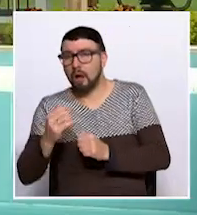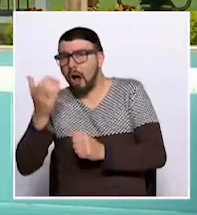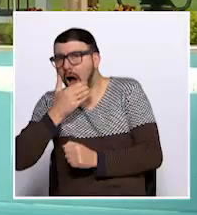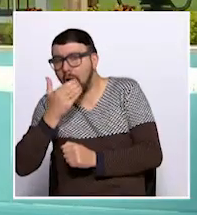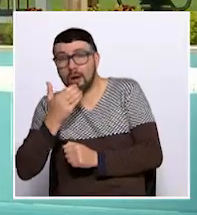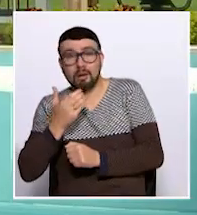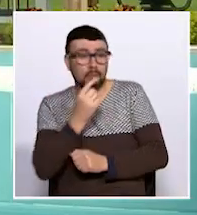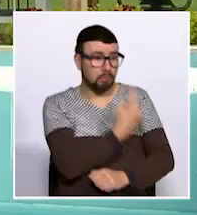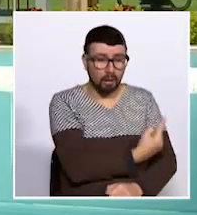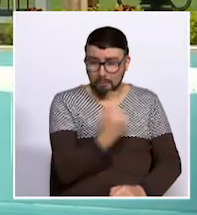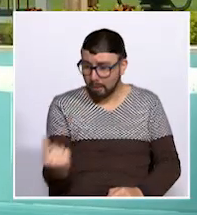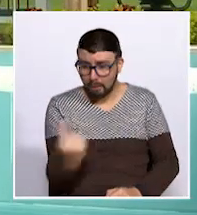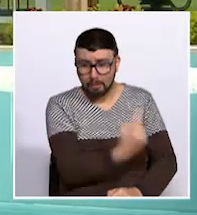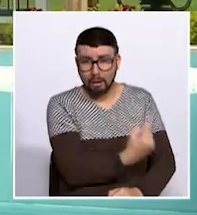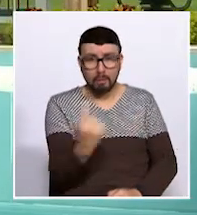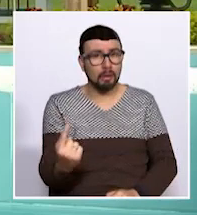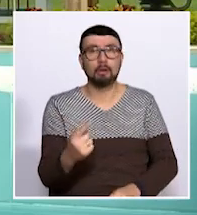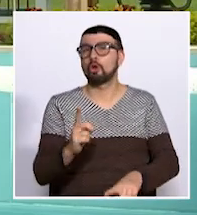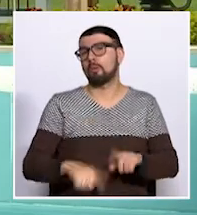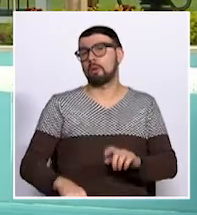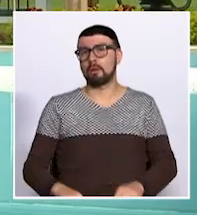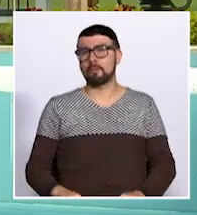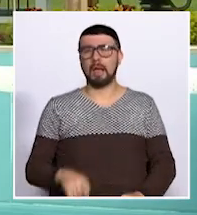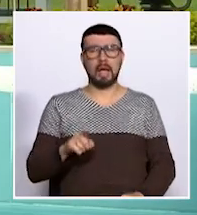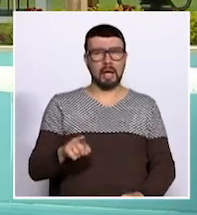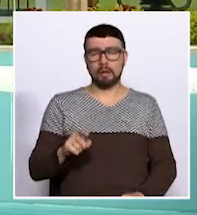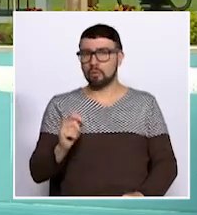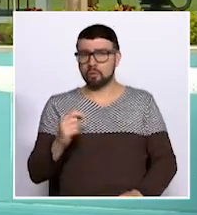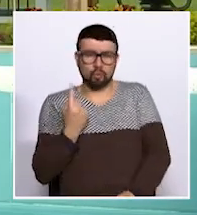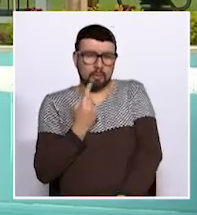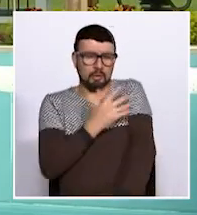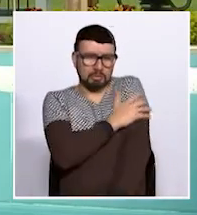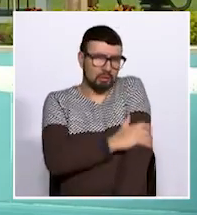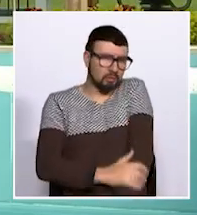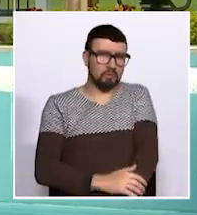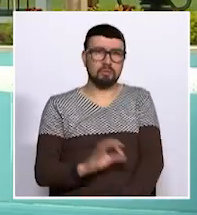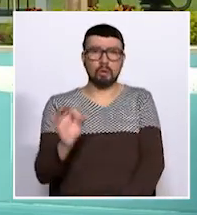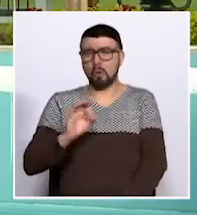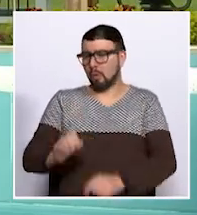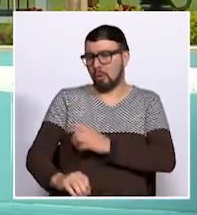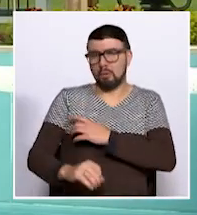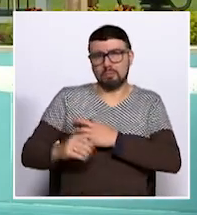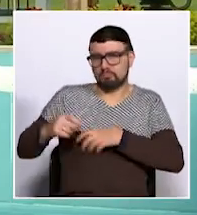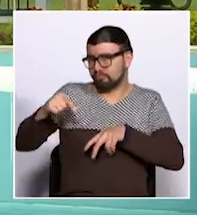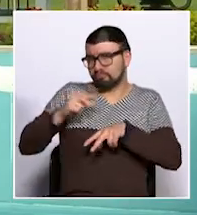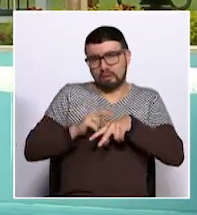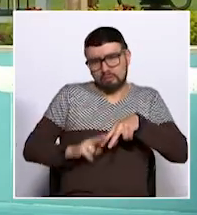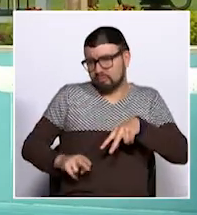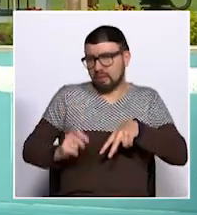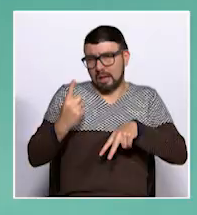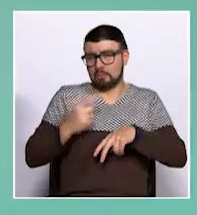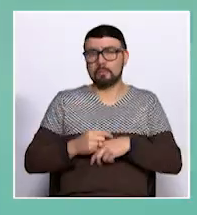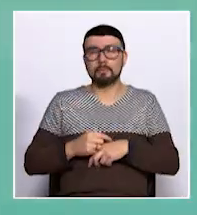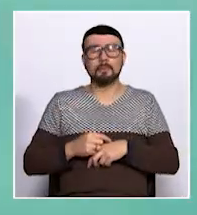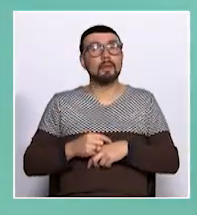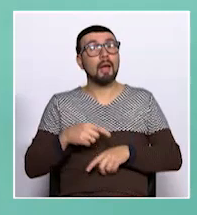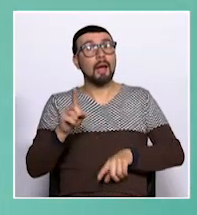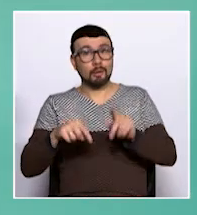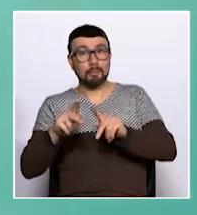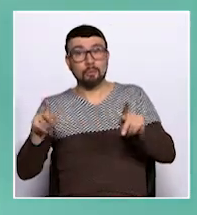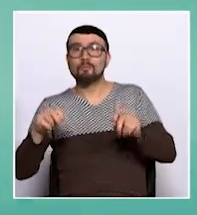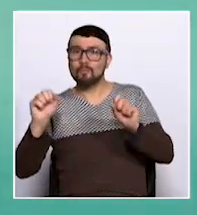¿sí? Lo que hacemos es localizado, pero a otras personas se les puede hacer. ¿Qué hacen? Cuando